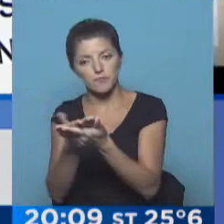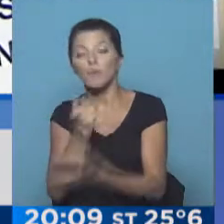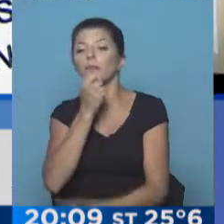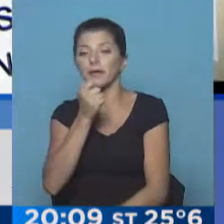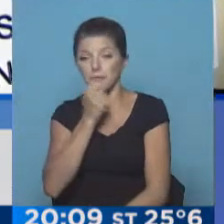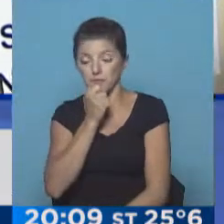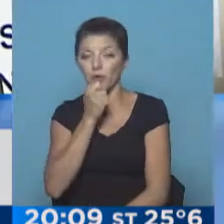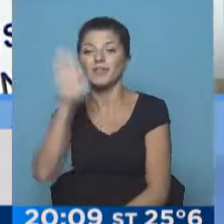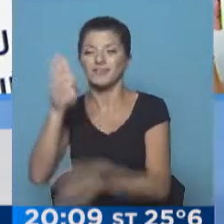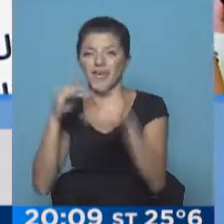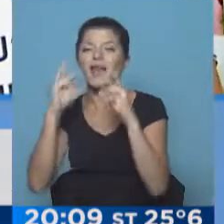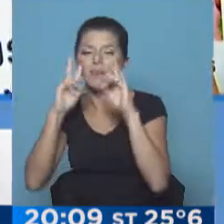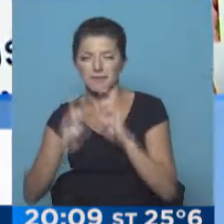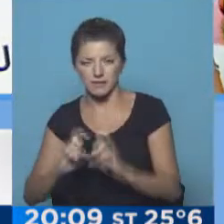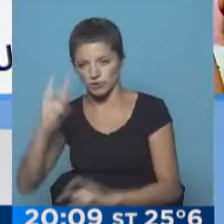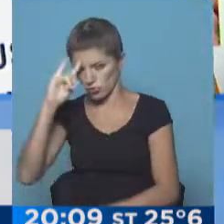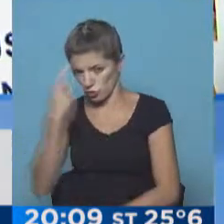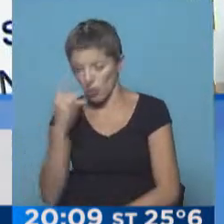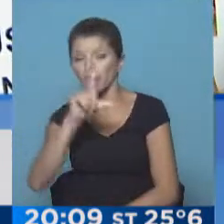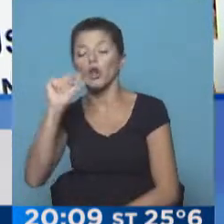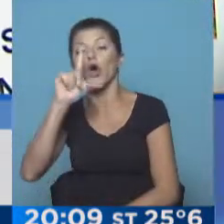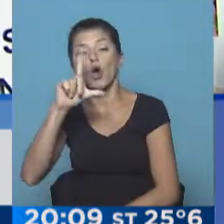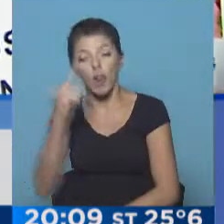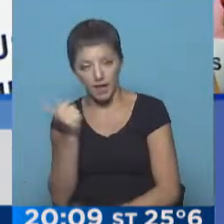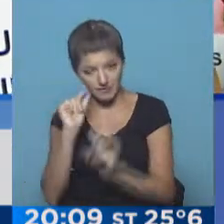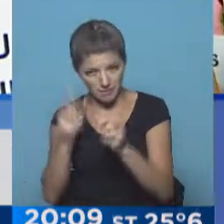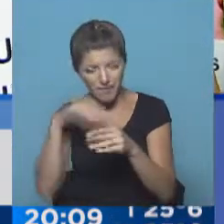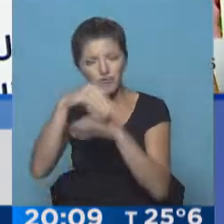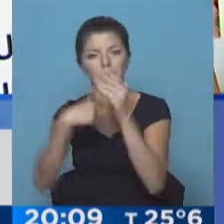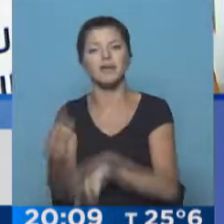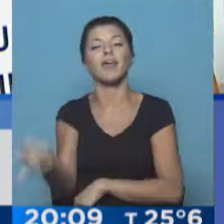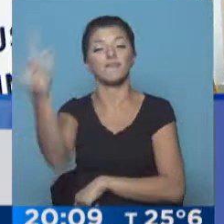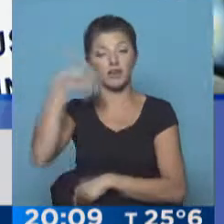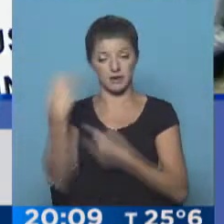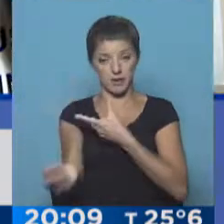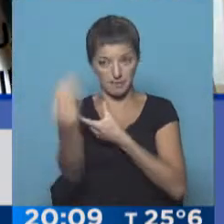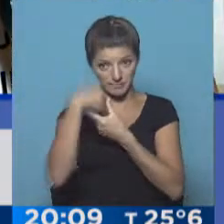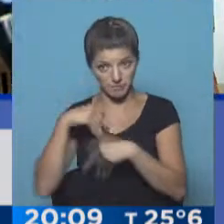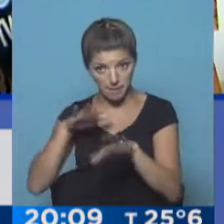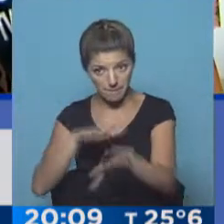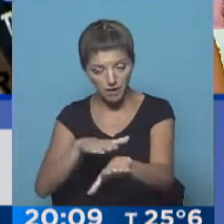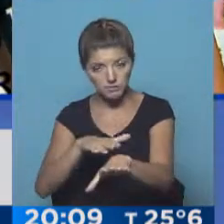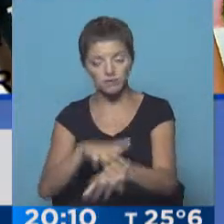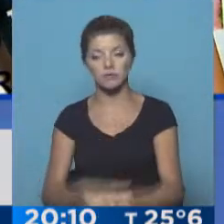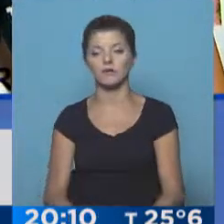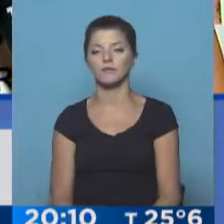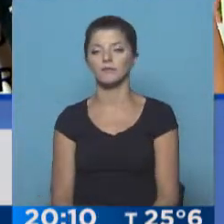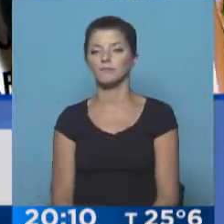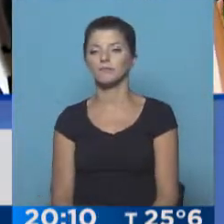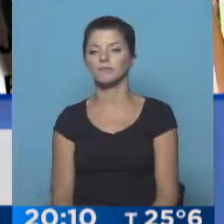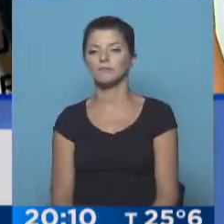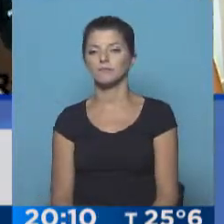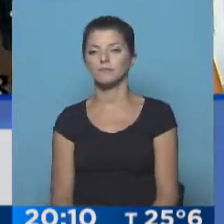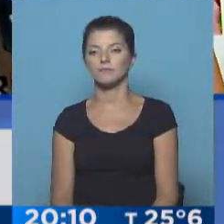de Uruguay, de Lola Chornalés, estuvo también los familiares aquí en esta convocatoria. Sí, bueno,